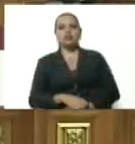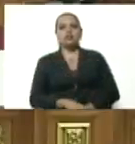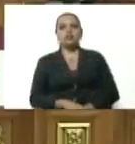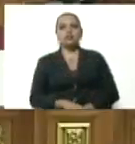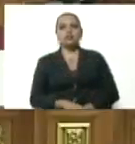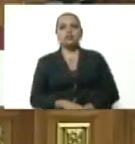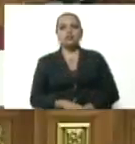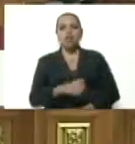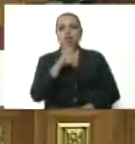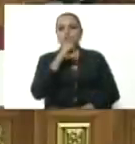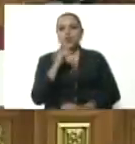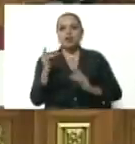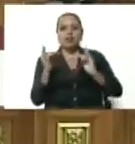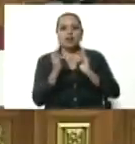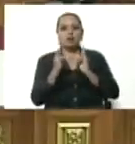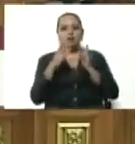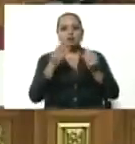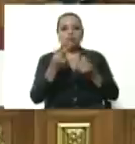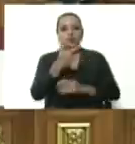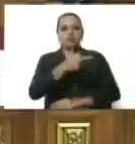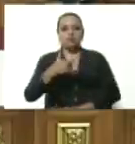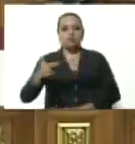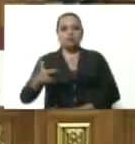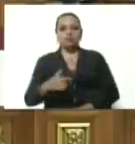No hay cama para tanta gente.